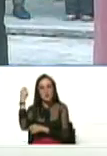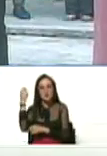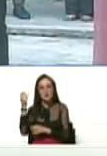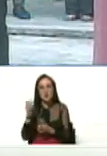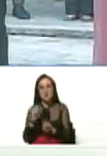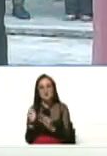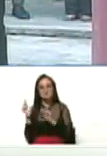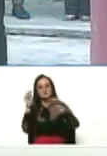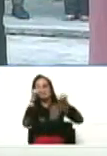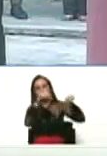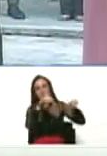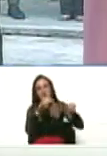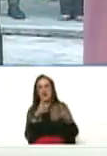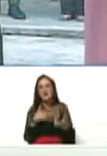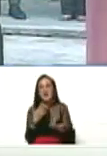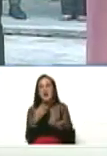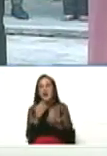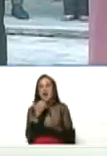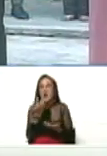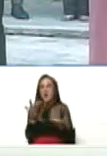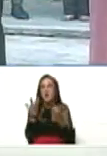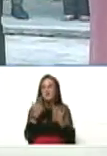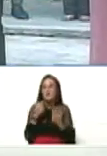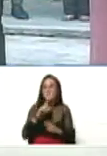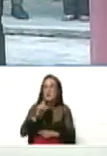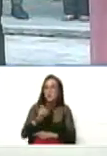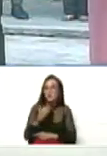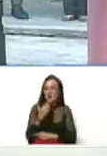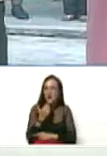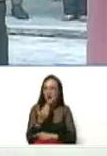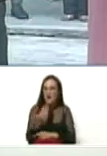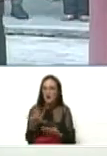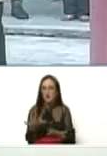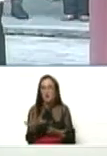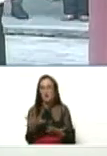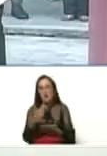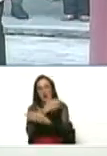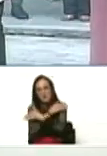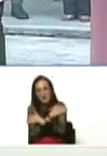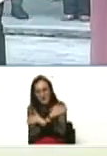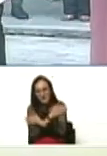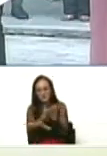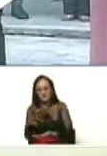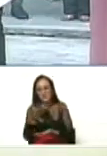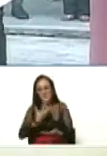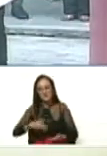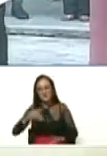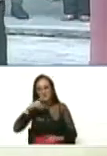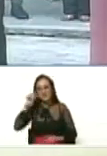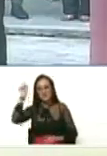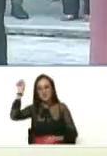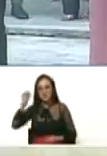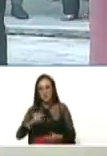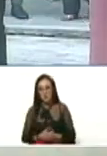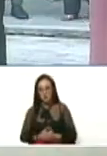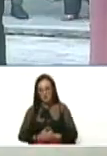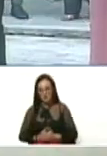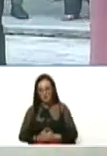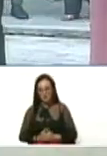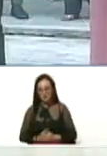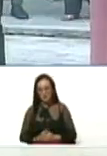el pase a ver si usted quiere hacer algún comentario, alguna pregunta. Va con nuestro abrazo, hermano presidente Nicolás Maduro.